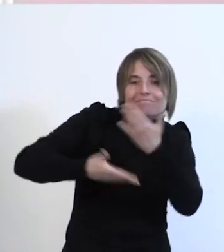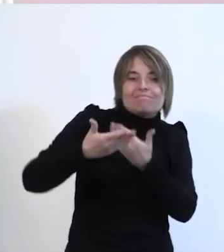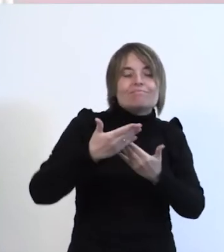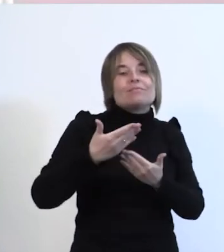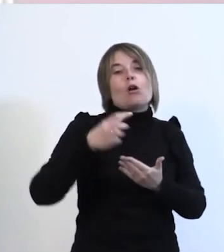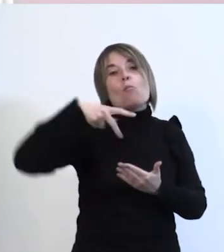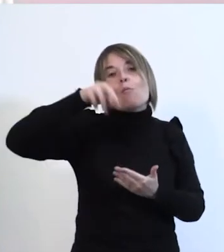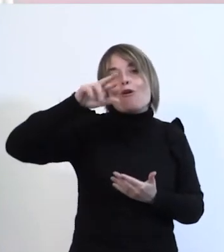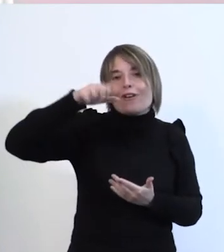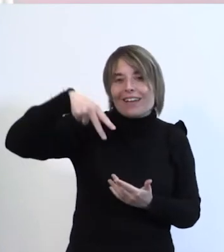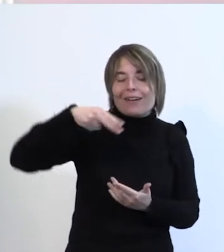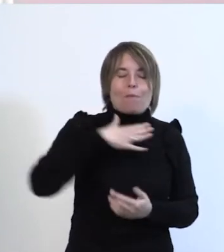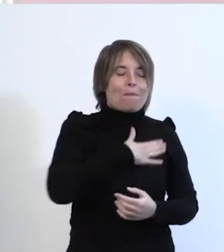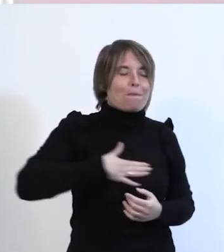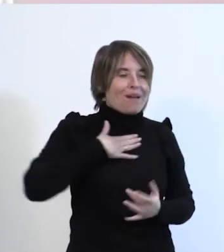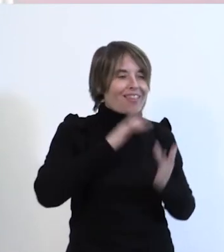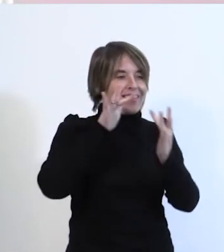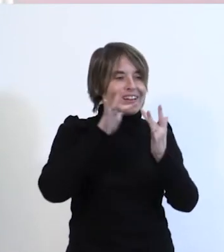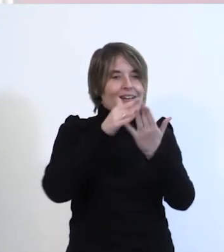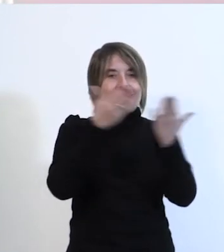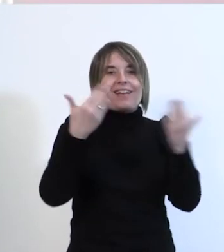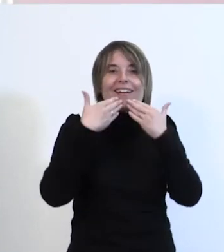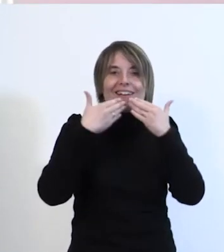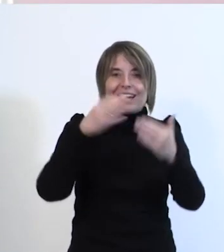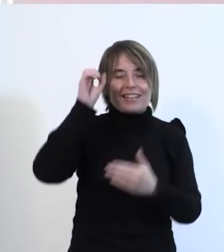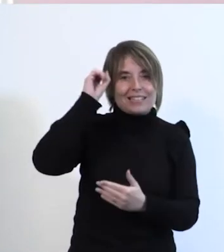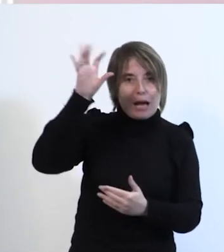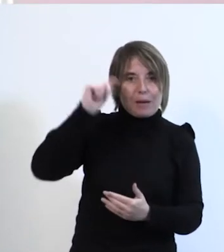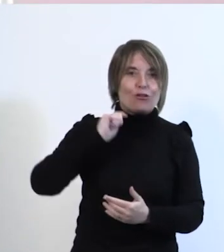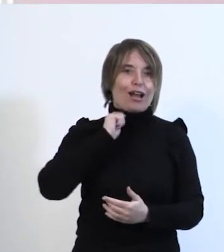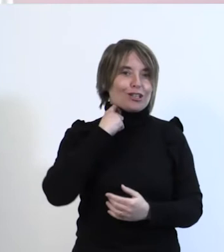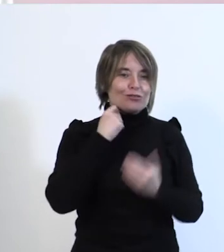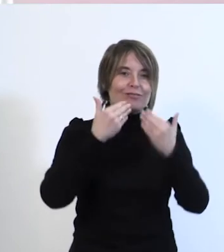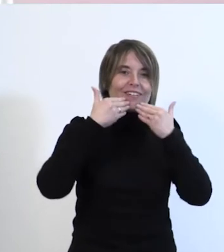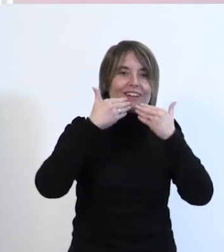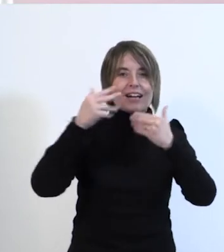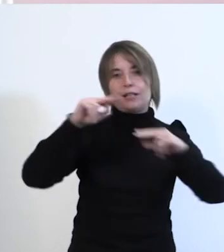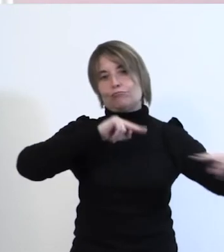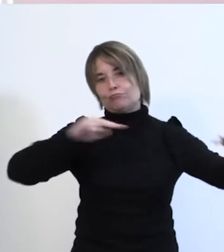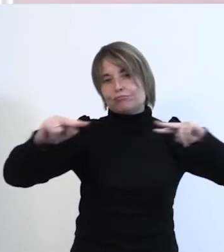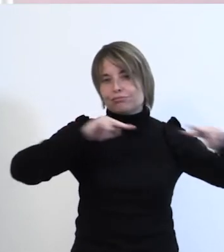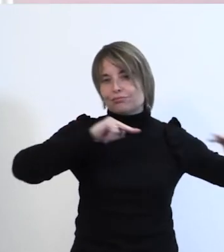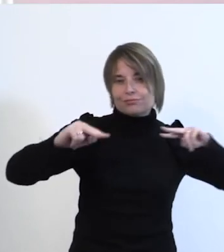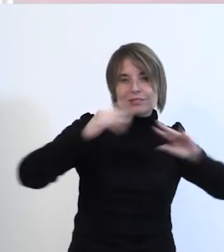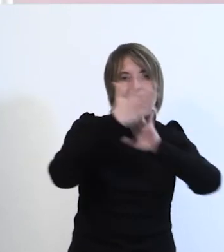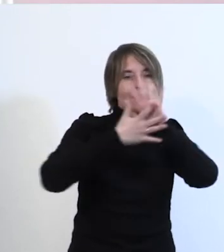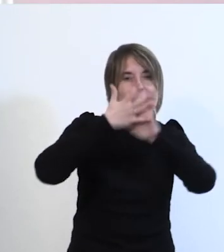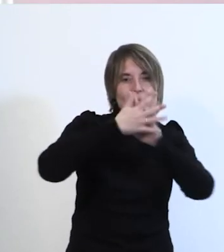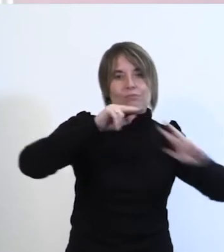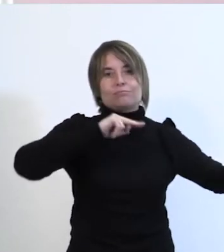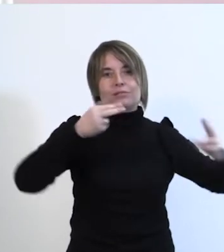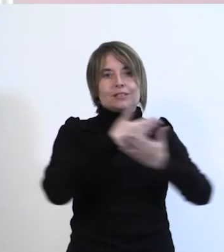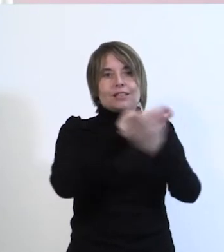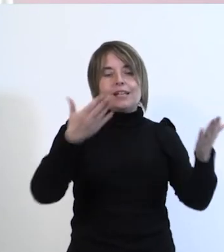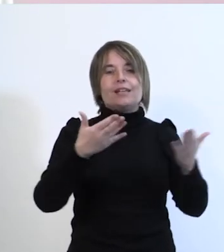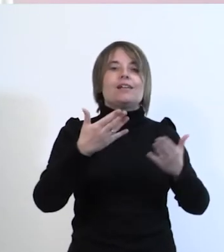lados. Morena Herrera, ha sido un placer estar contigo. Dar las gracias de nuevo a Mariola y a Sonia por la interpretación de lengua